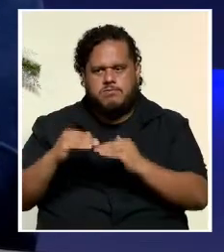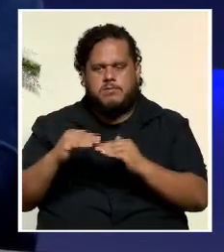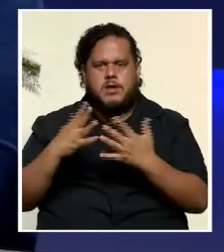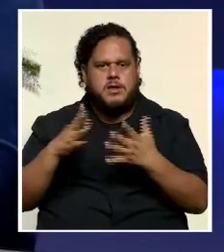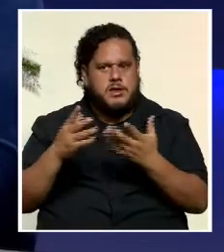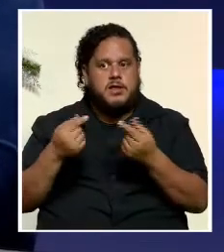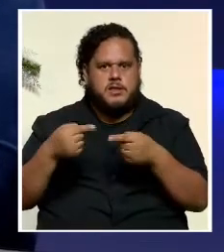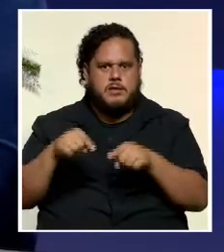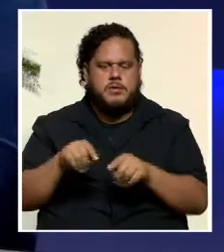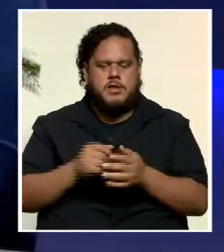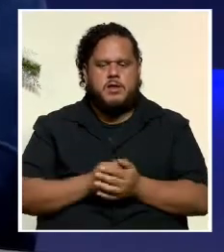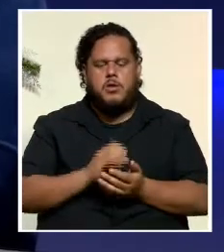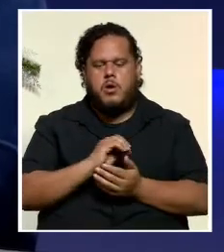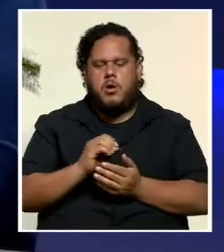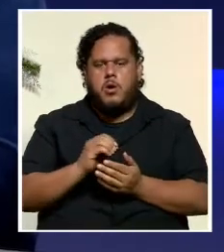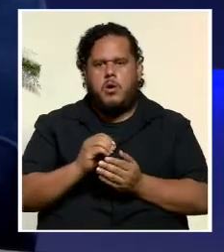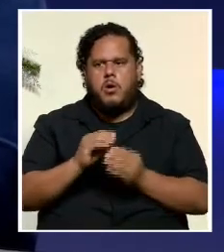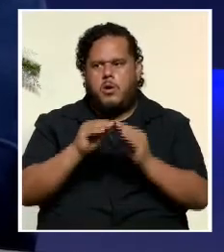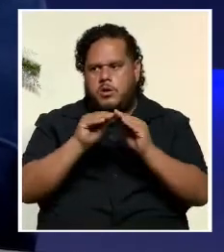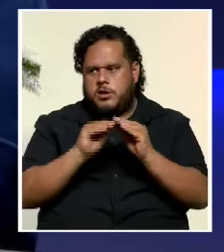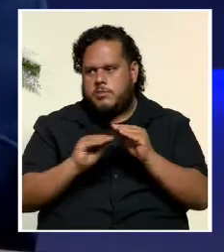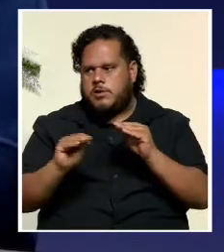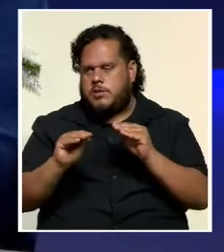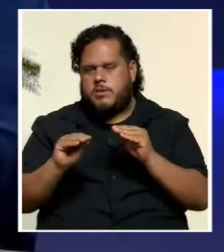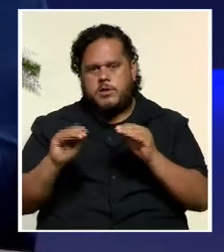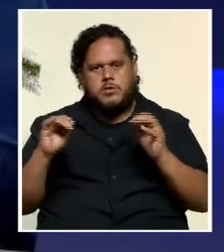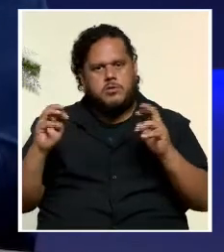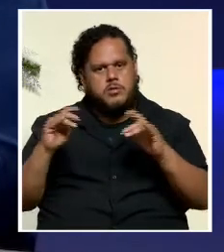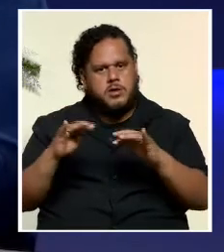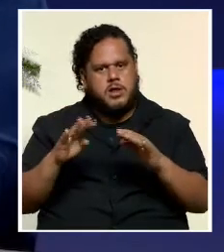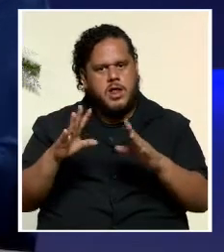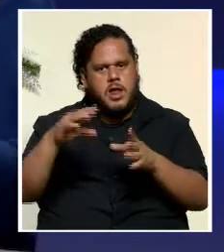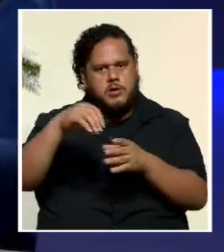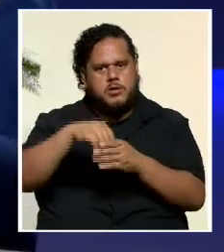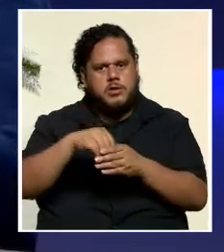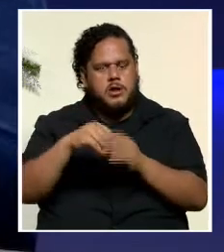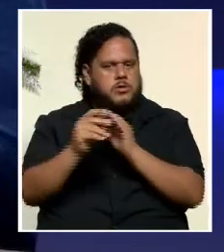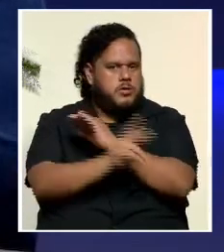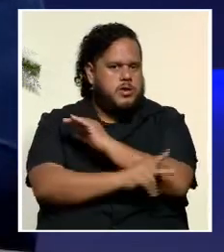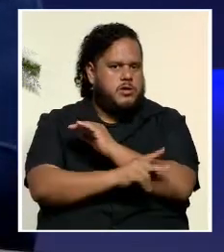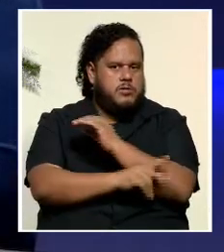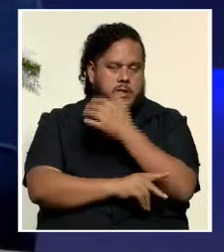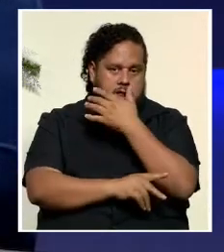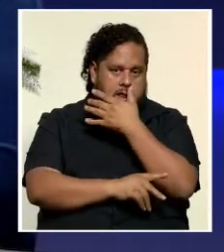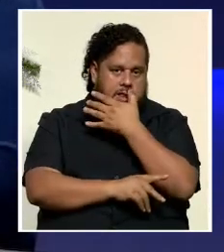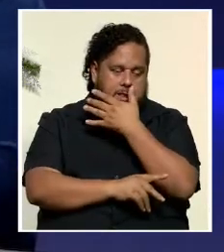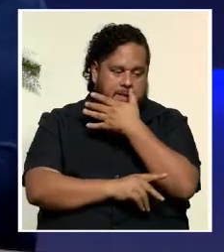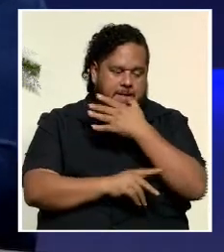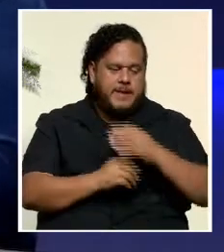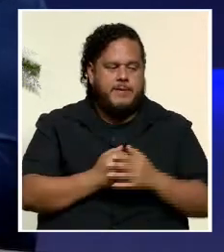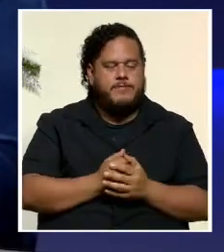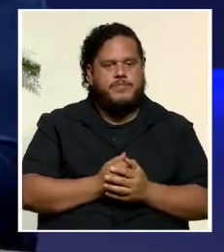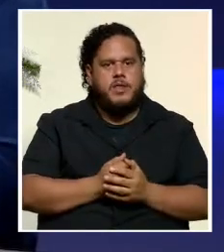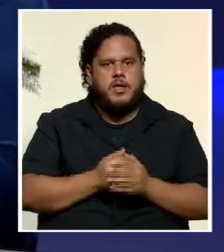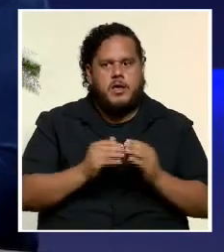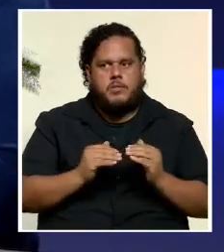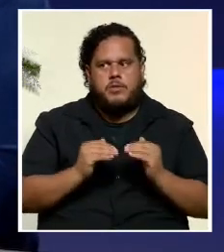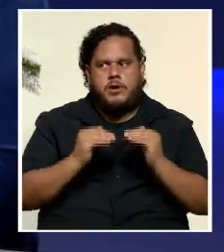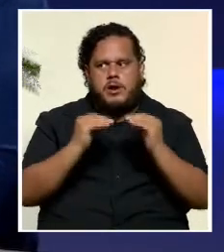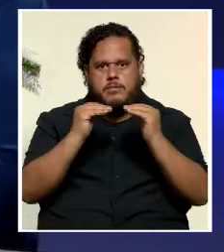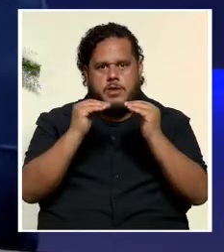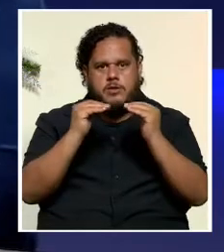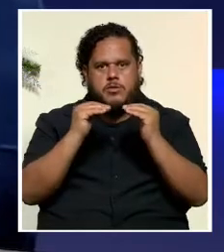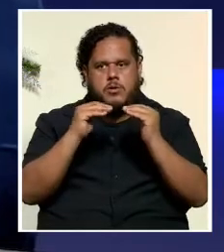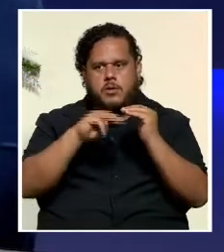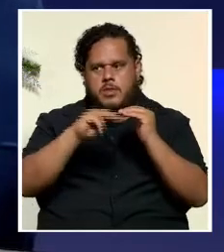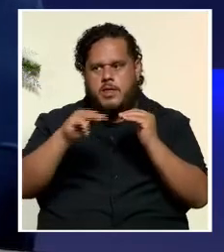pasando, o desplazamientos migratorios al interno de los países por el aumento en el nivel del